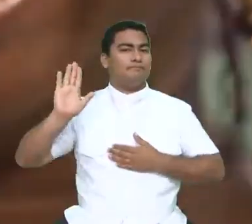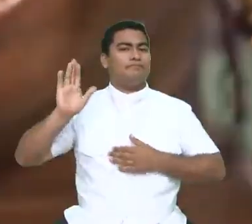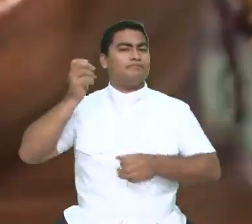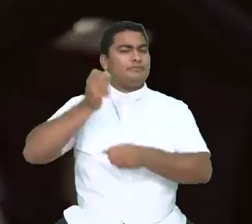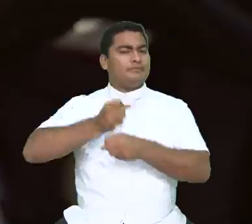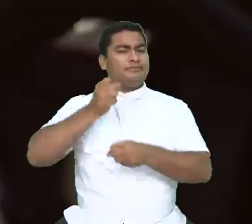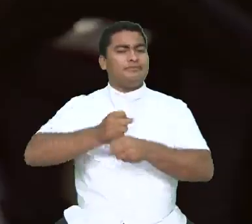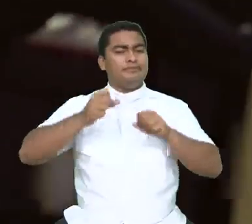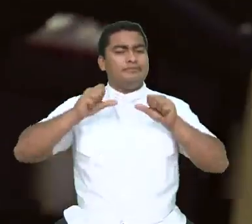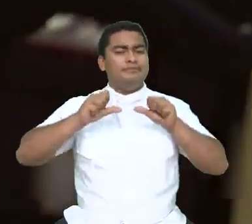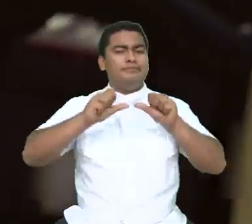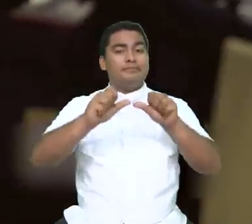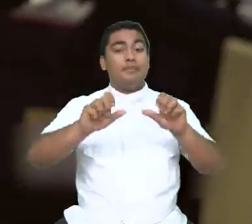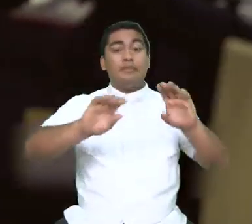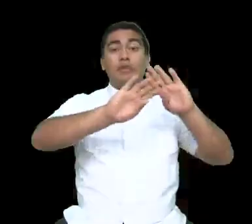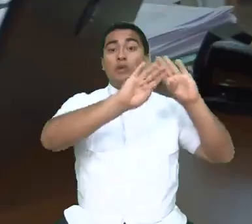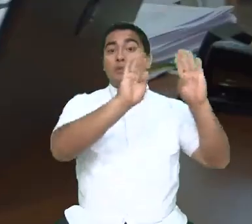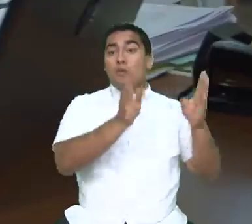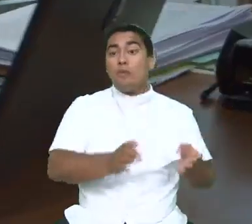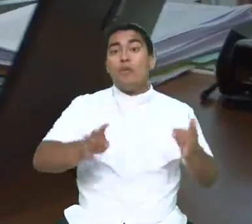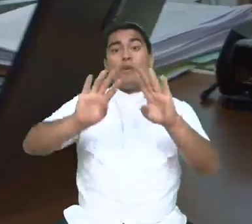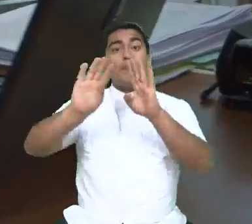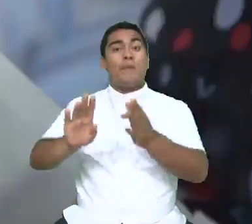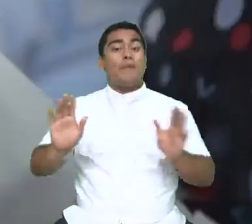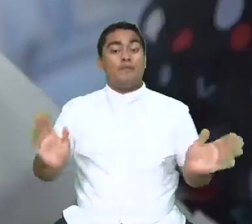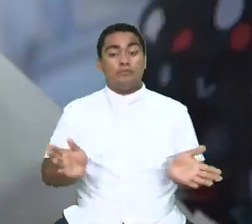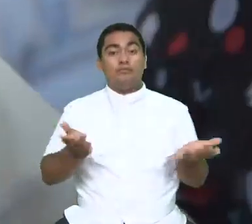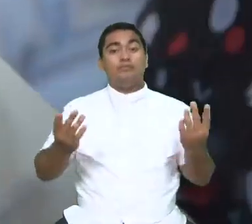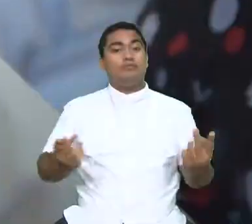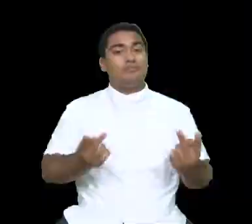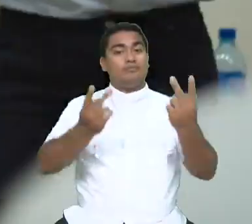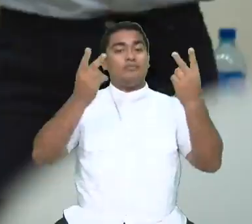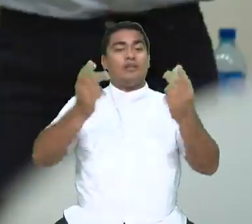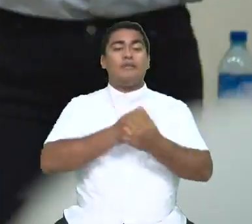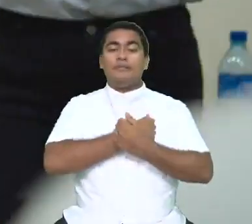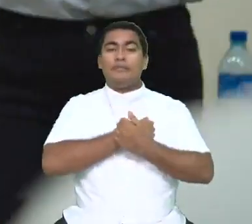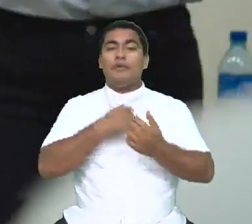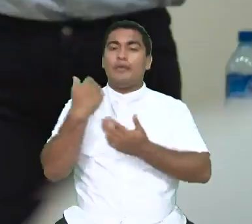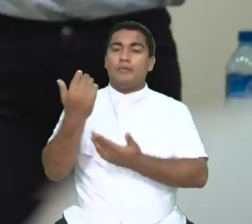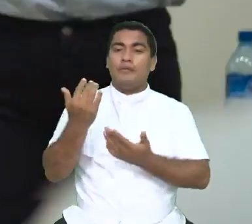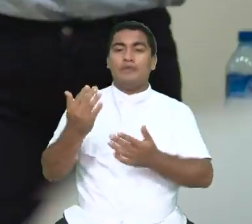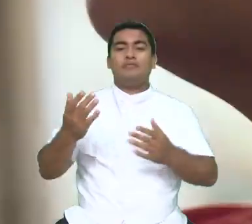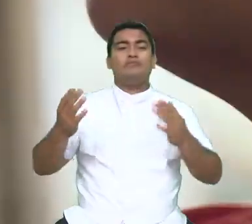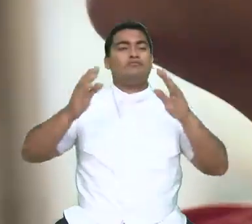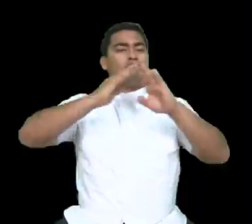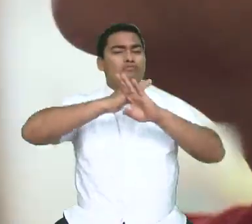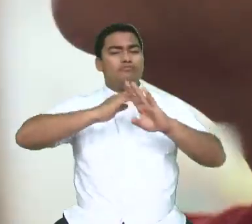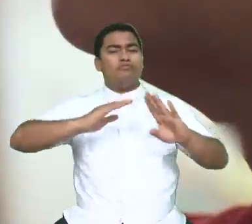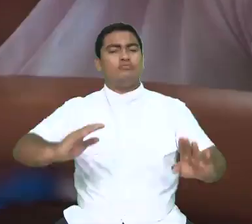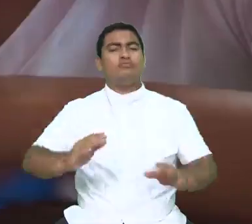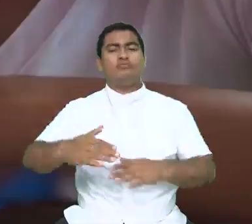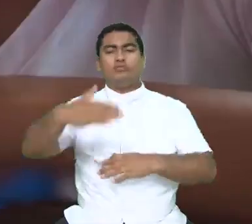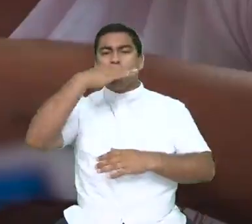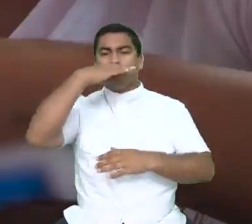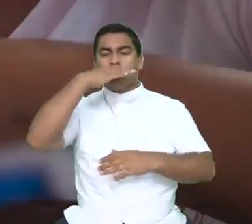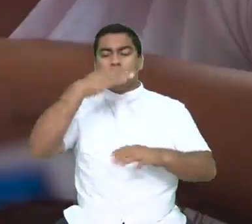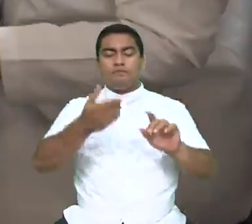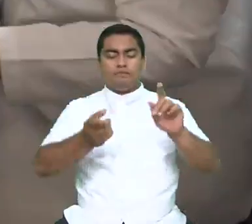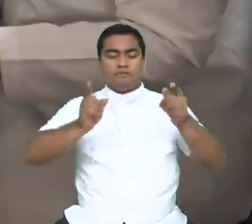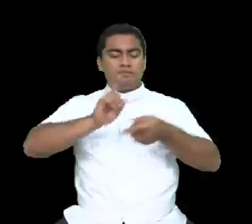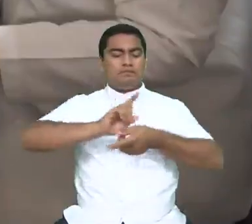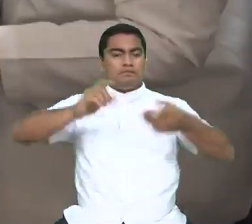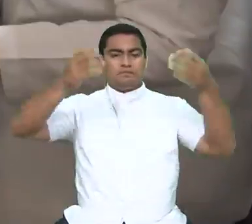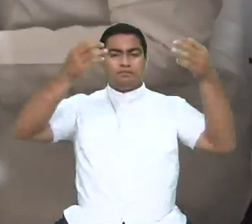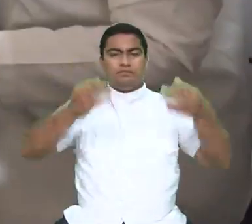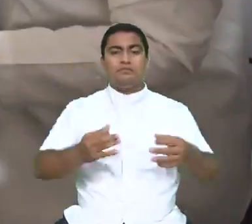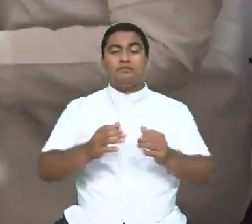es promotora de vida, de amor y de esperanza, constructora de paz y protagonista de la Revolución Popular Sandinista.